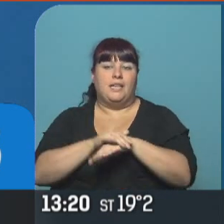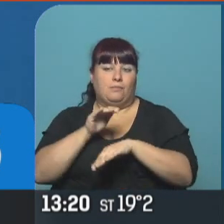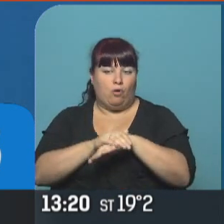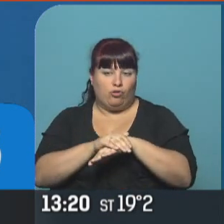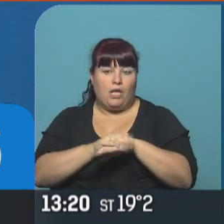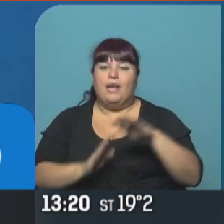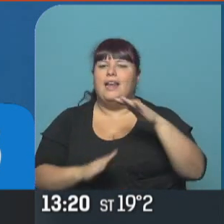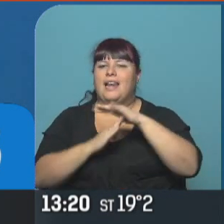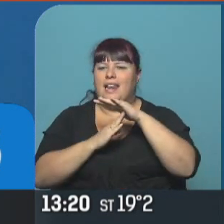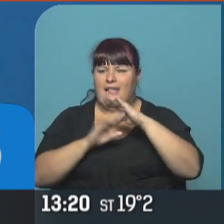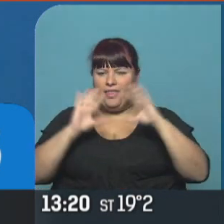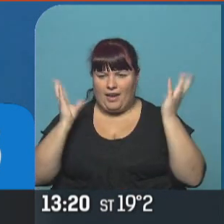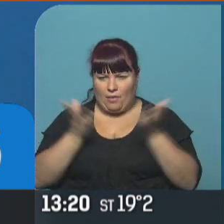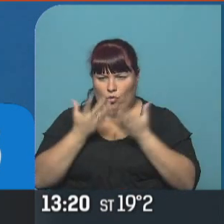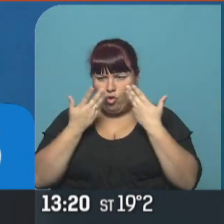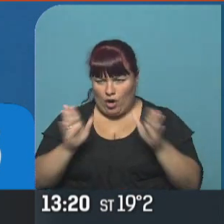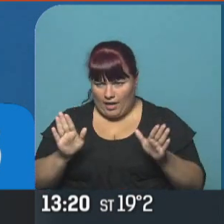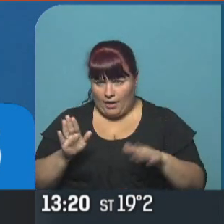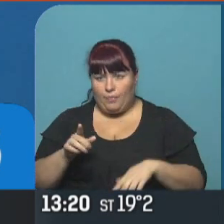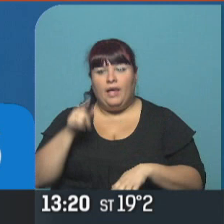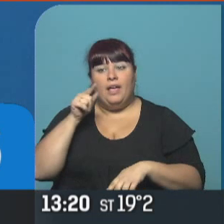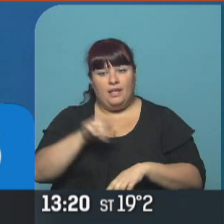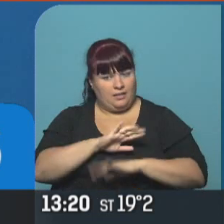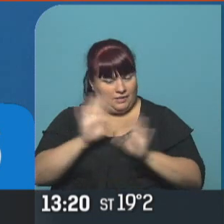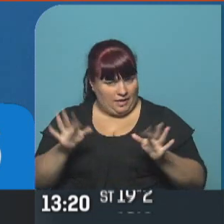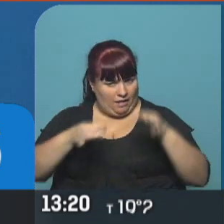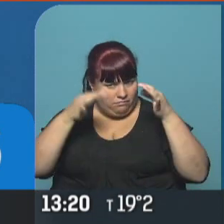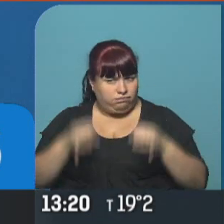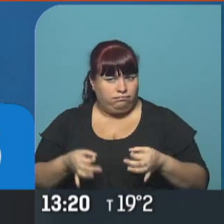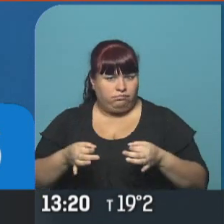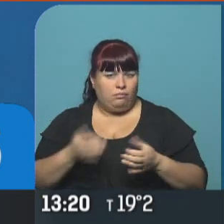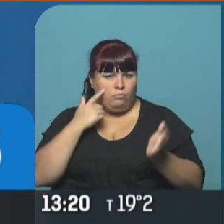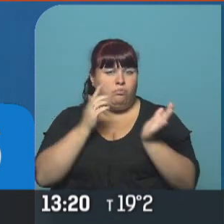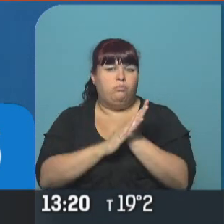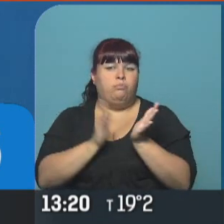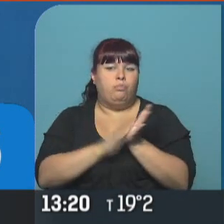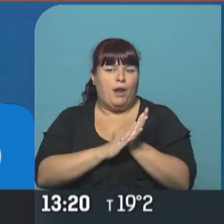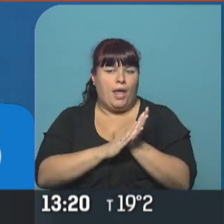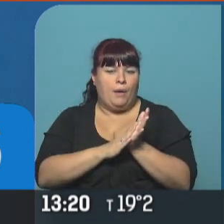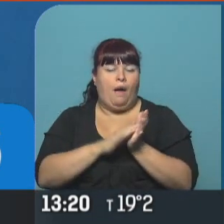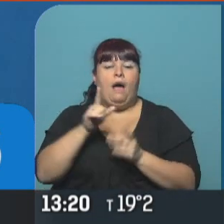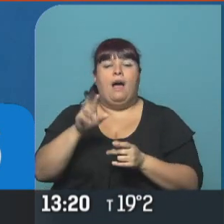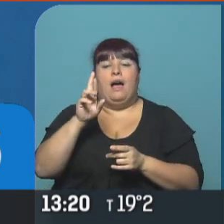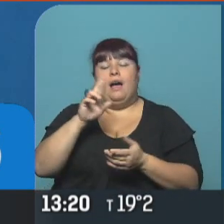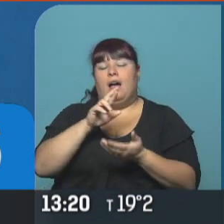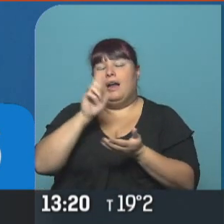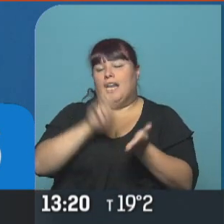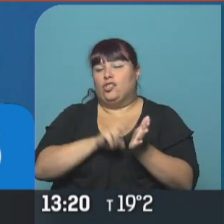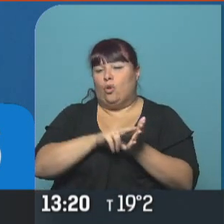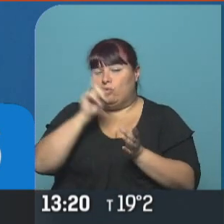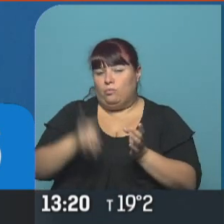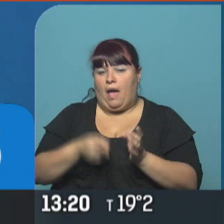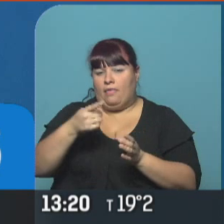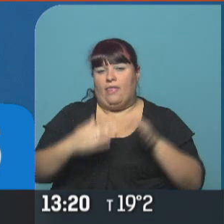responsabilidad del líder del mundo libre, y esto está fehacientemente demostrado por la resolución